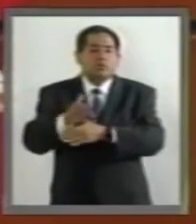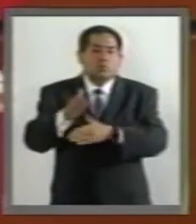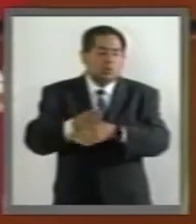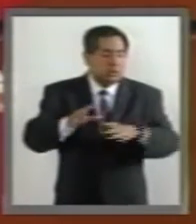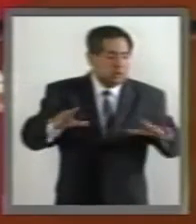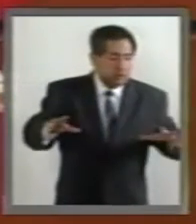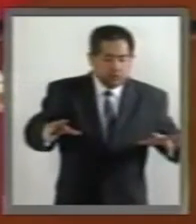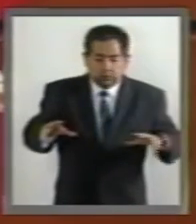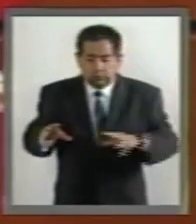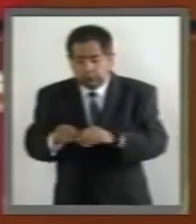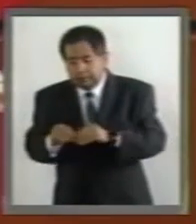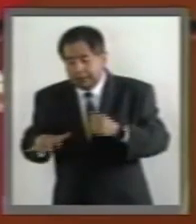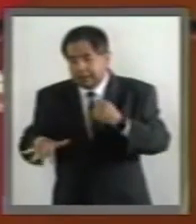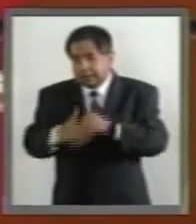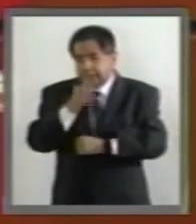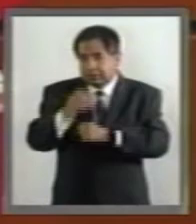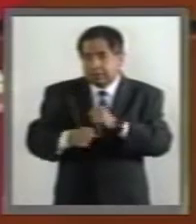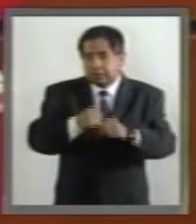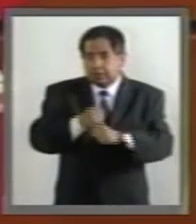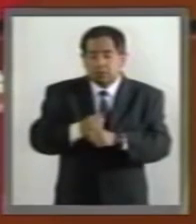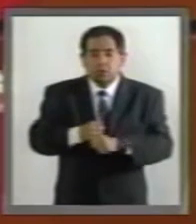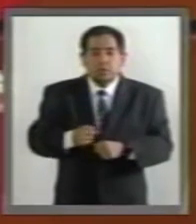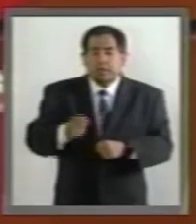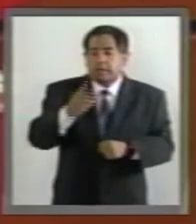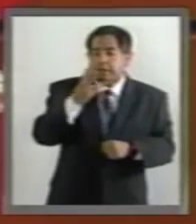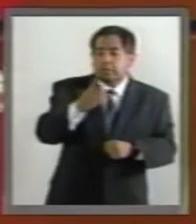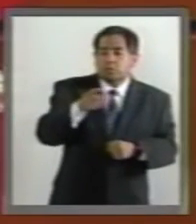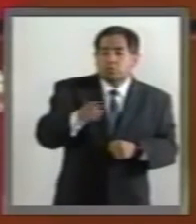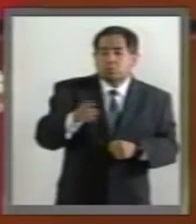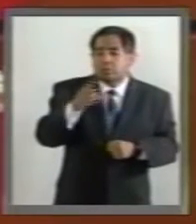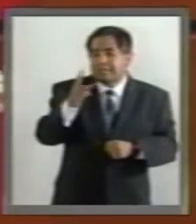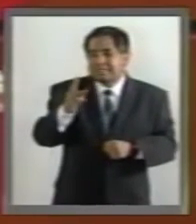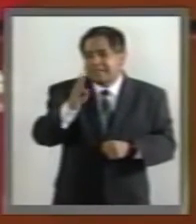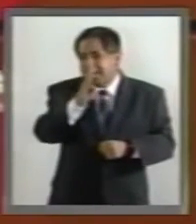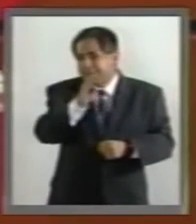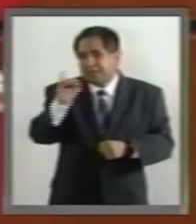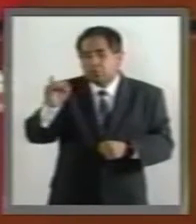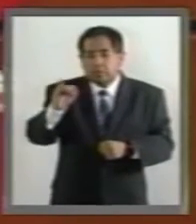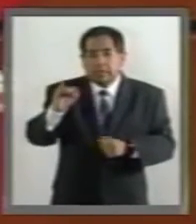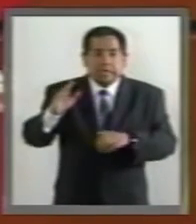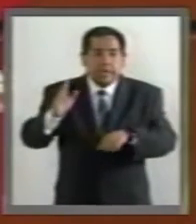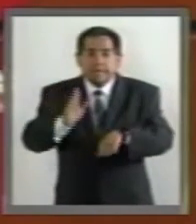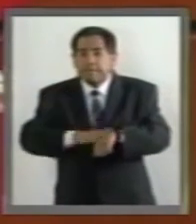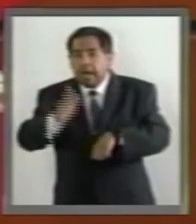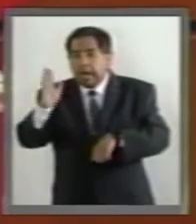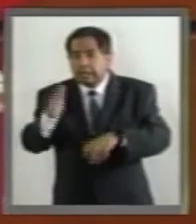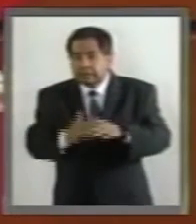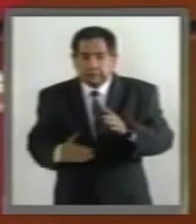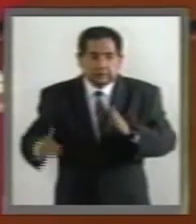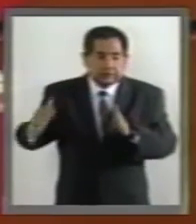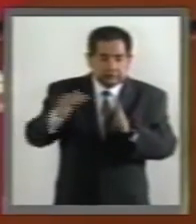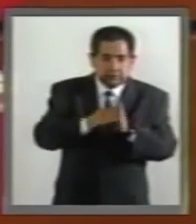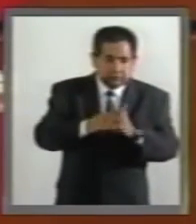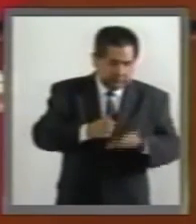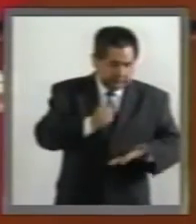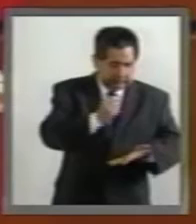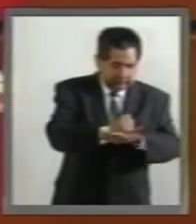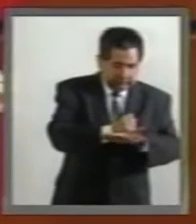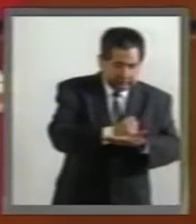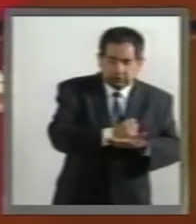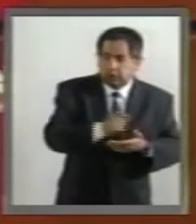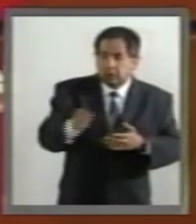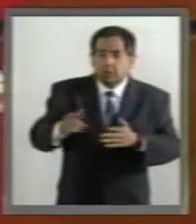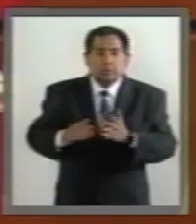el gobierno ha gastado 3.3 billones de pesos más de los que